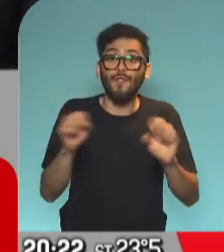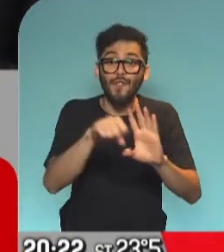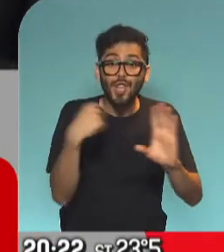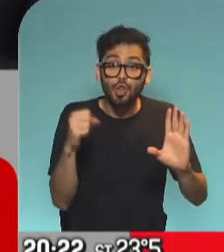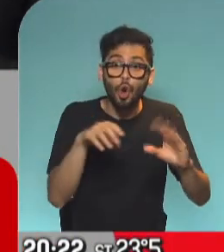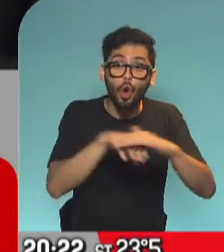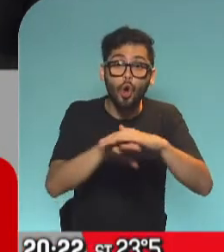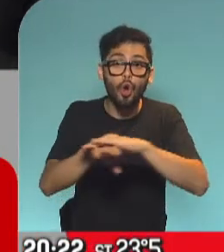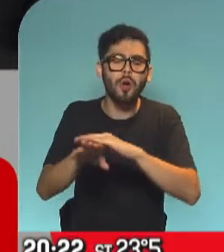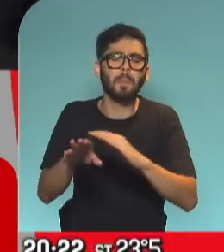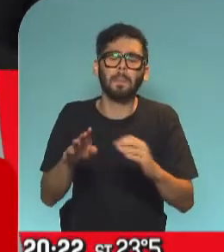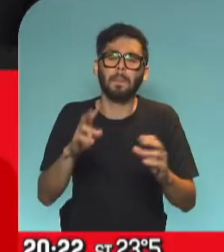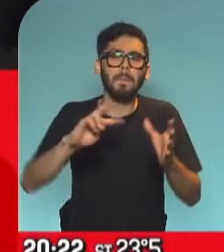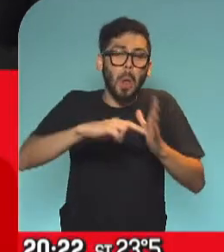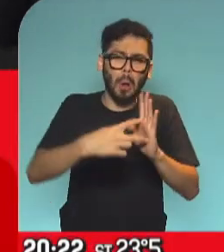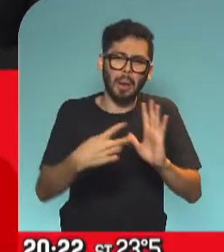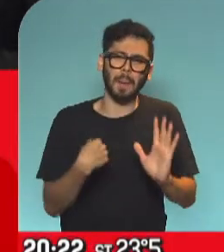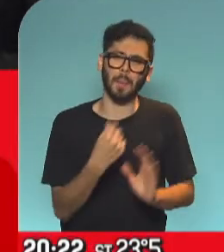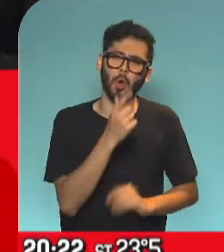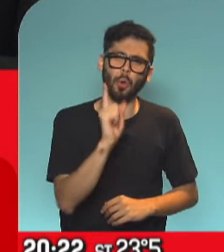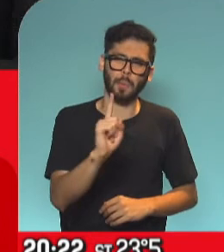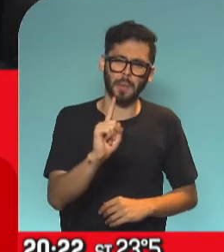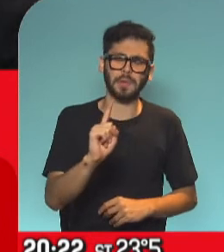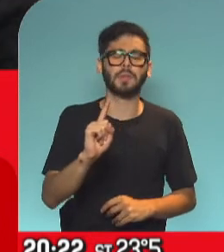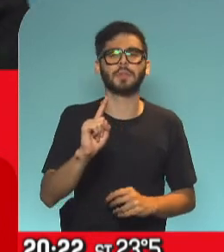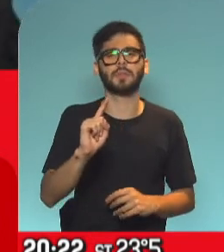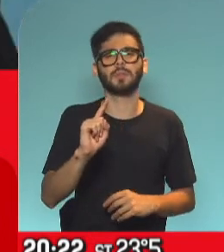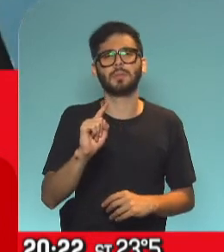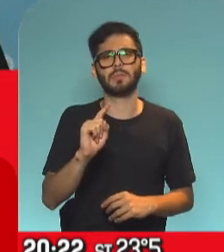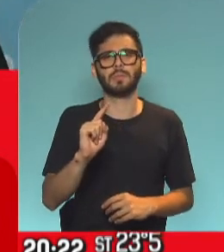creo que eso lo vamos a poder hacer. Lo que necesitamos sí es,